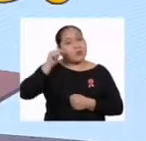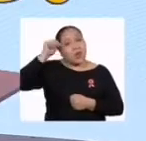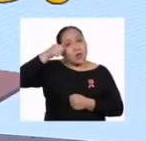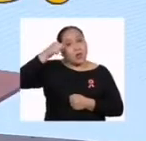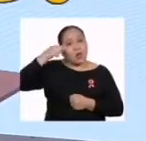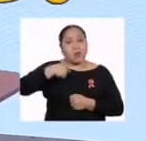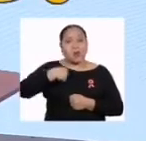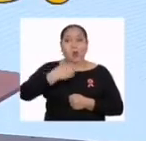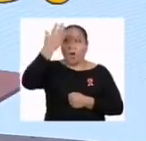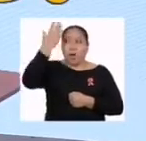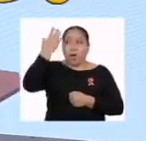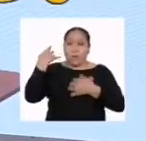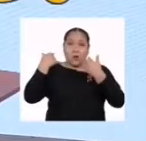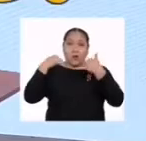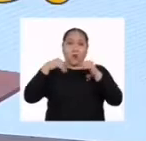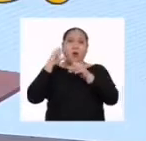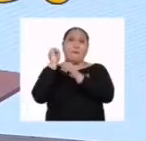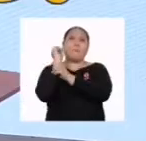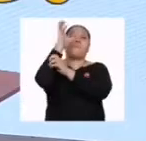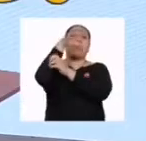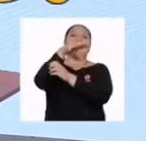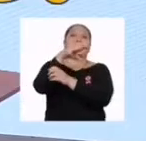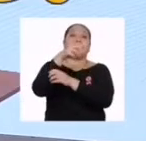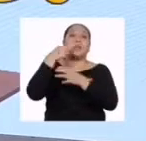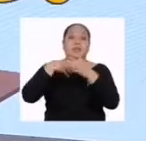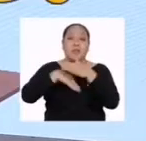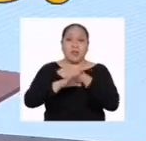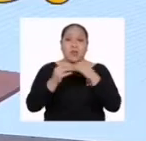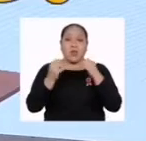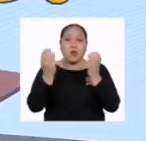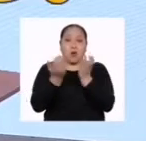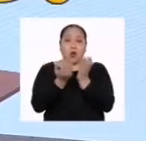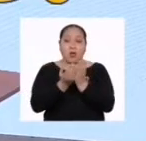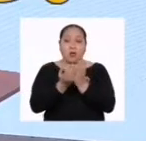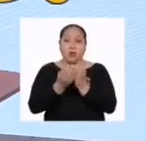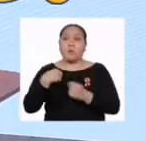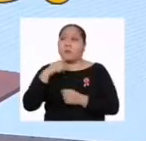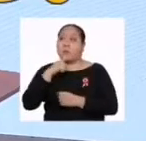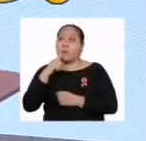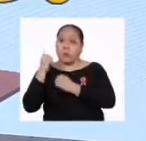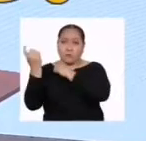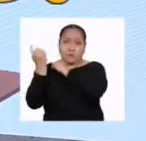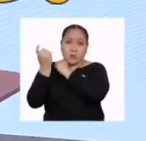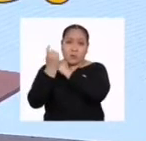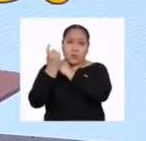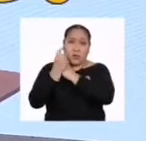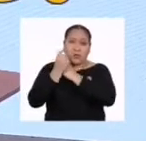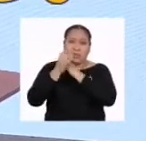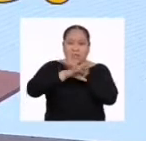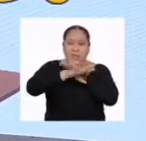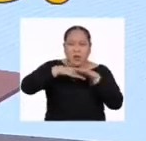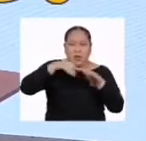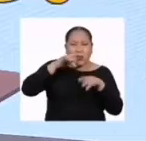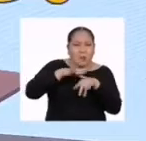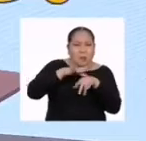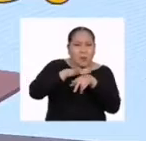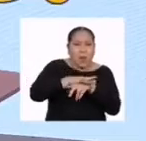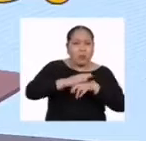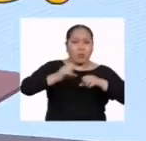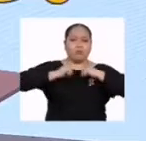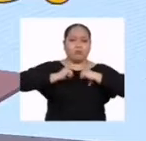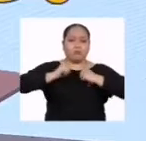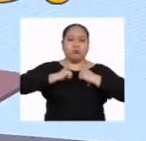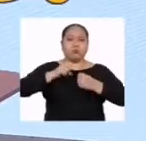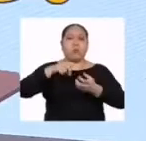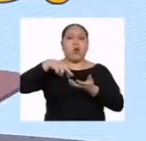cuando jugaba básquet en el colegio. Mi papá me entrenaba, salíamos muy temprano a trotar. Conforme pasaban los días me daba cuenta